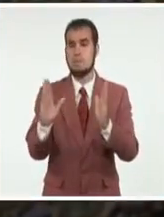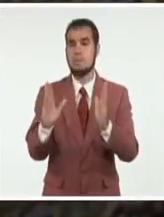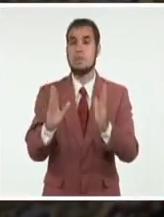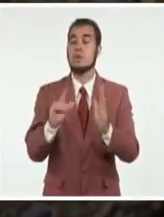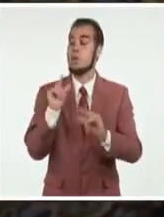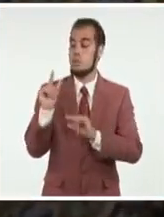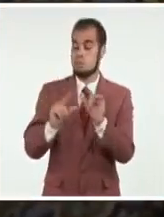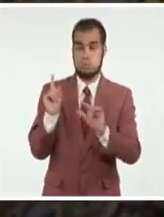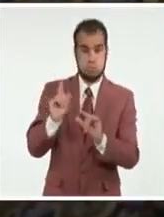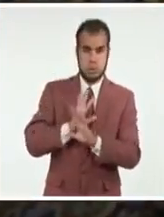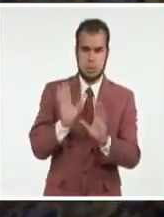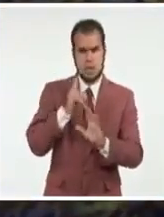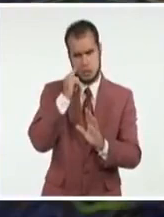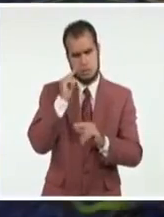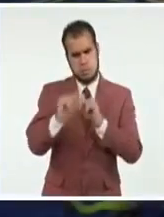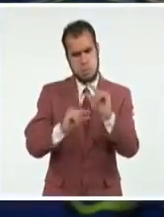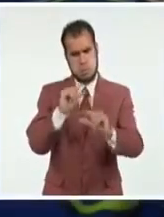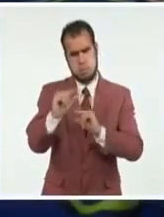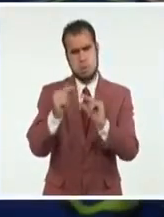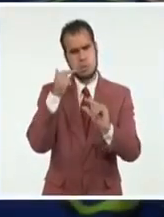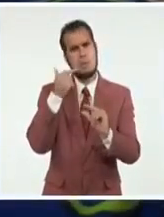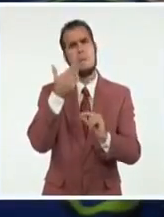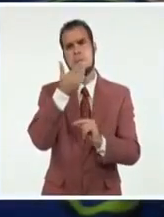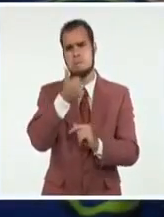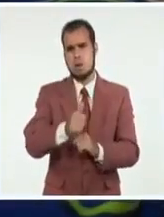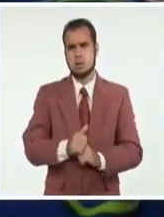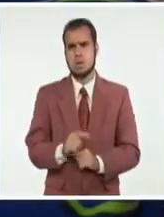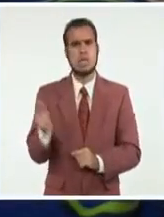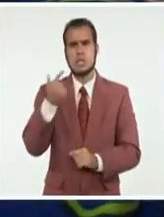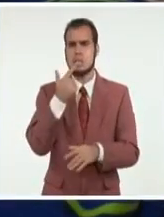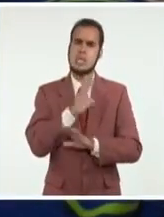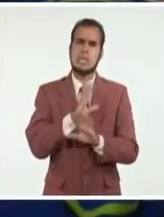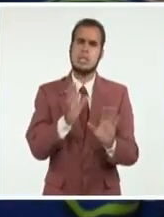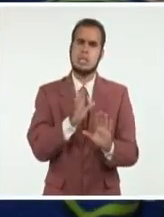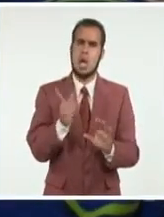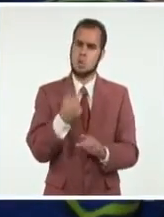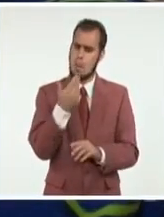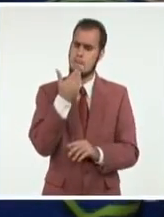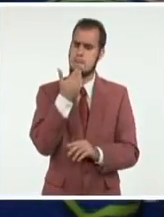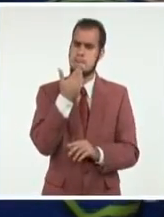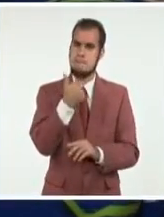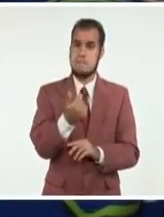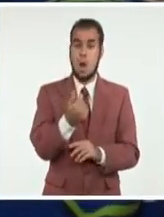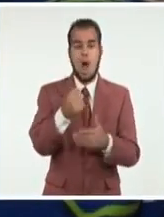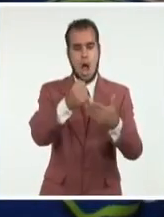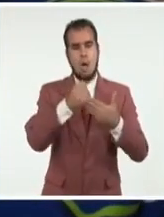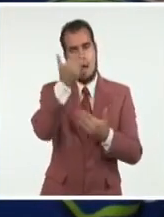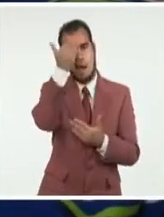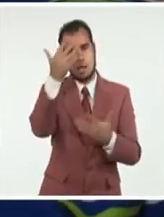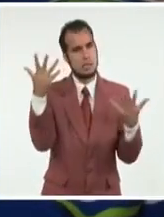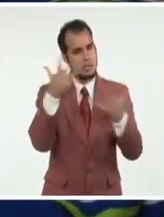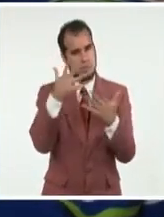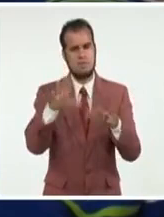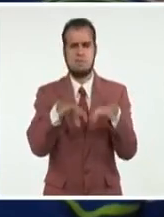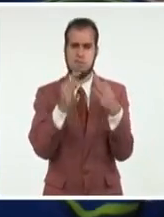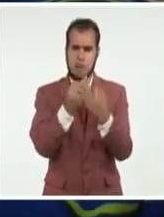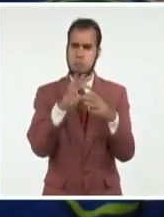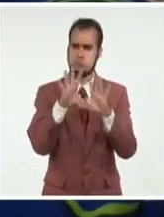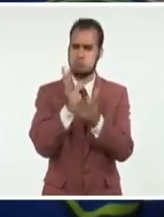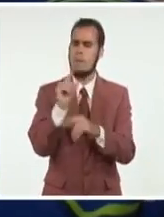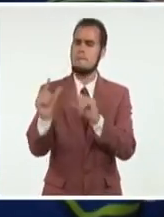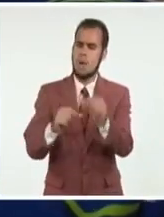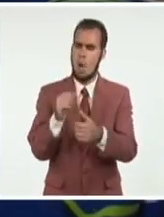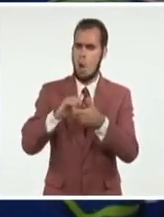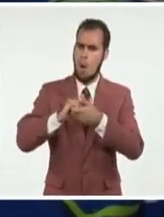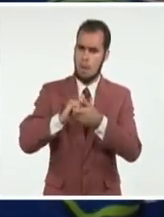una recuperación avanzada. Estoy prácticamente recuperado con la ayuda de la familia, con la ayuda de los compañeros de trabajo, con